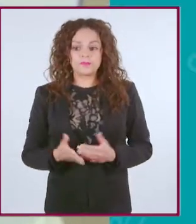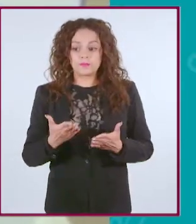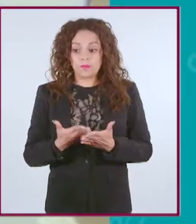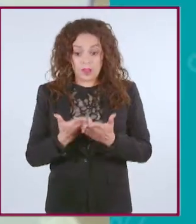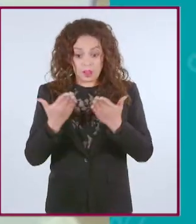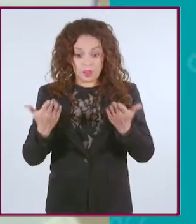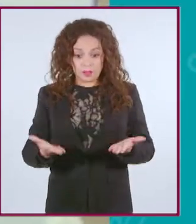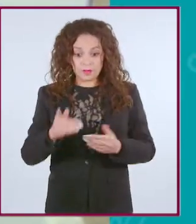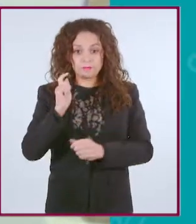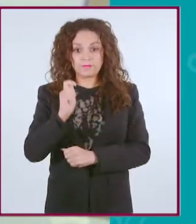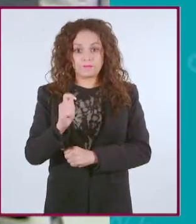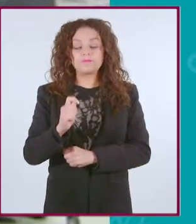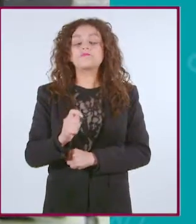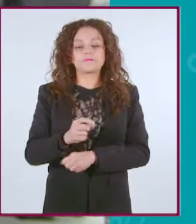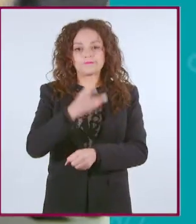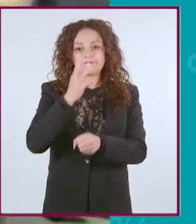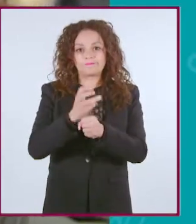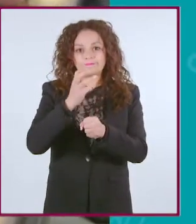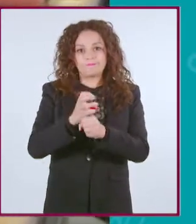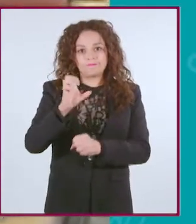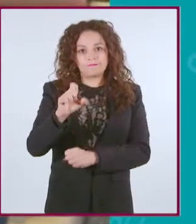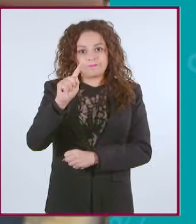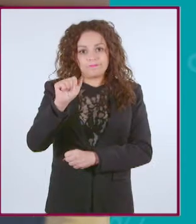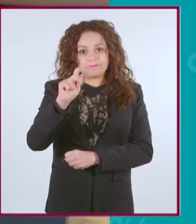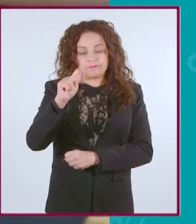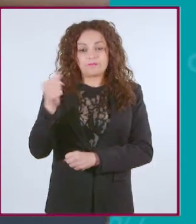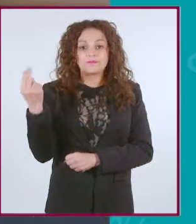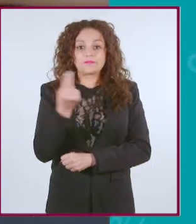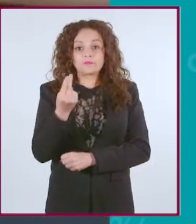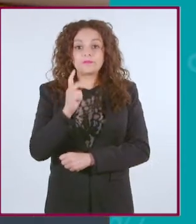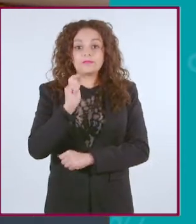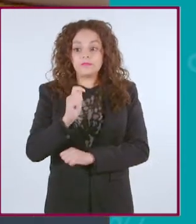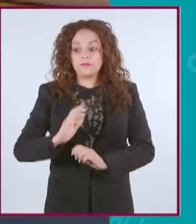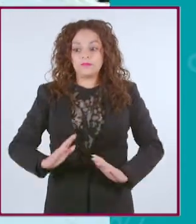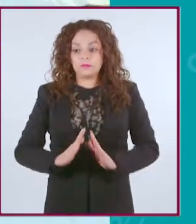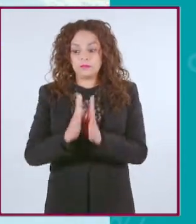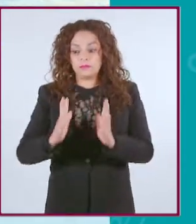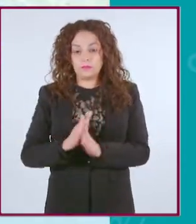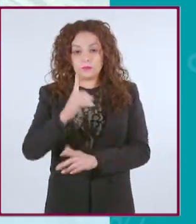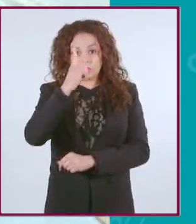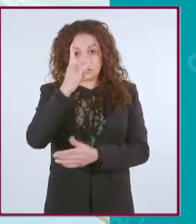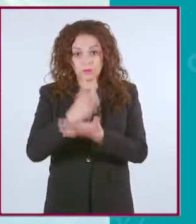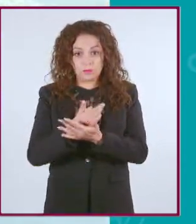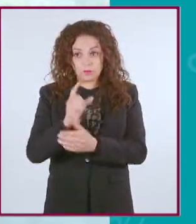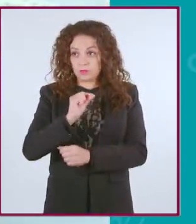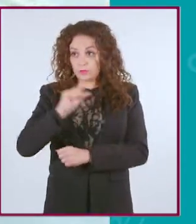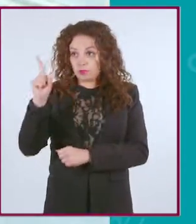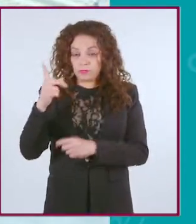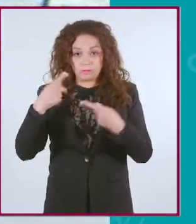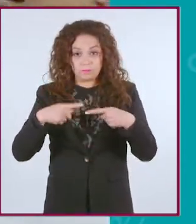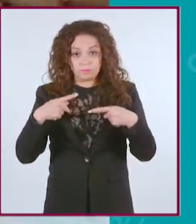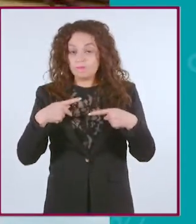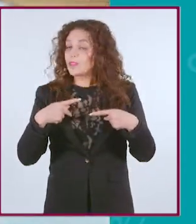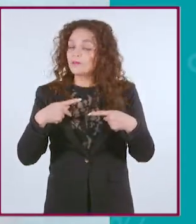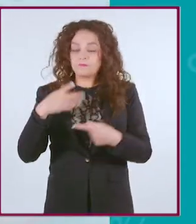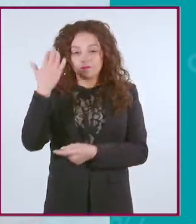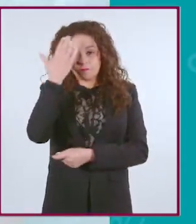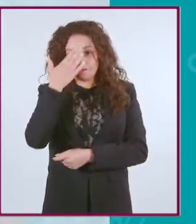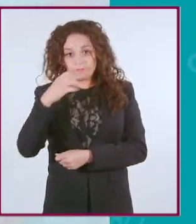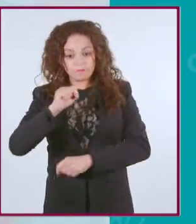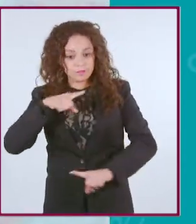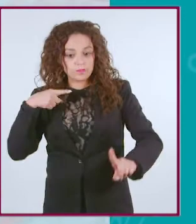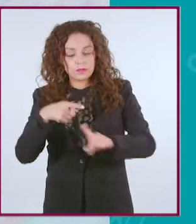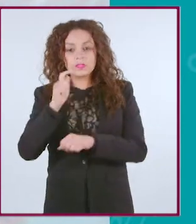Actualmente vivimos en la tercera etapa, donde se requiere de la participación no solo de un profesional, sino de un experto orientado